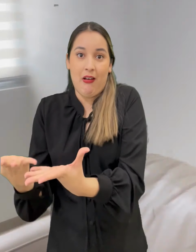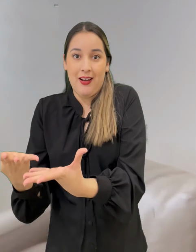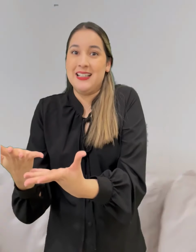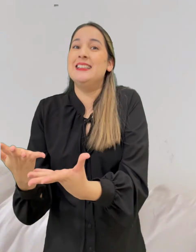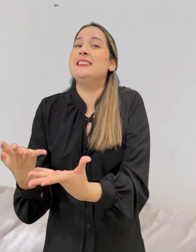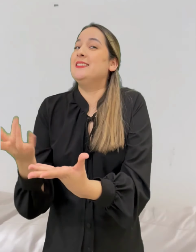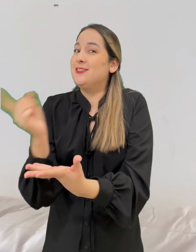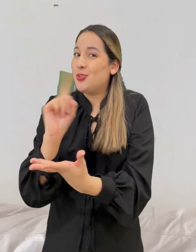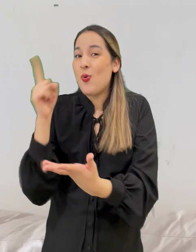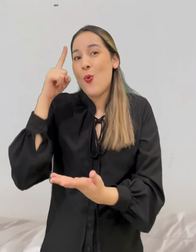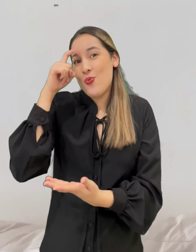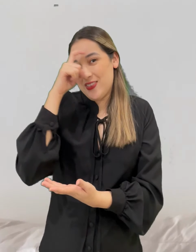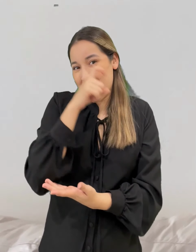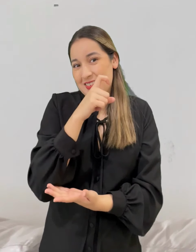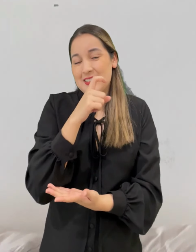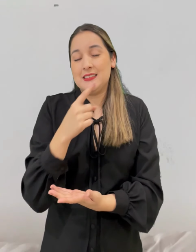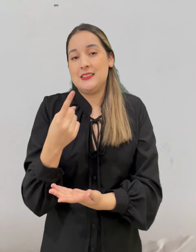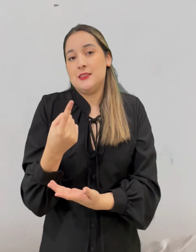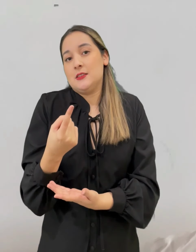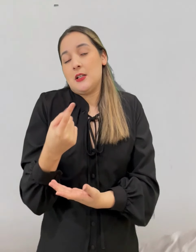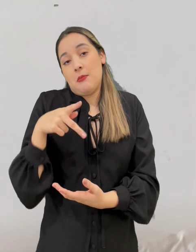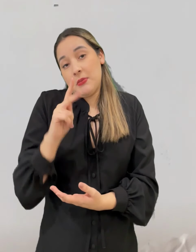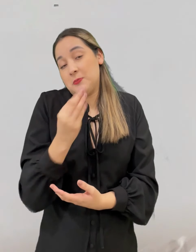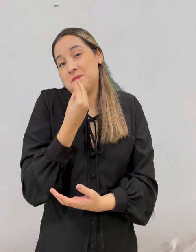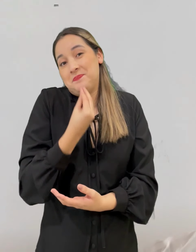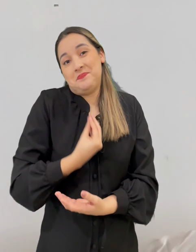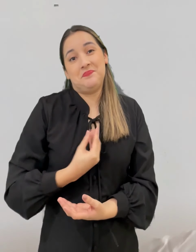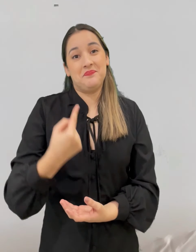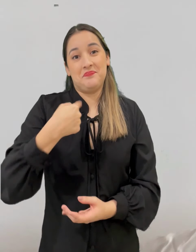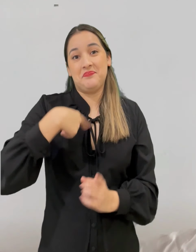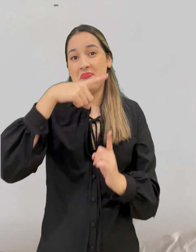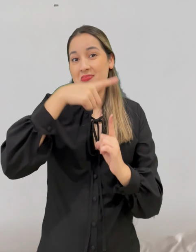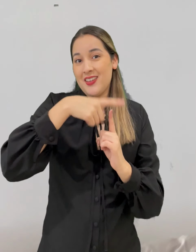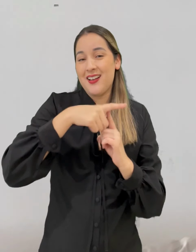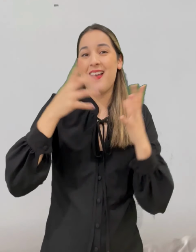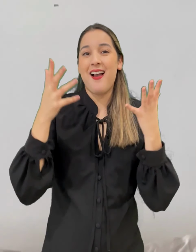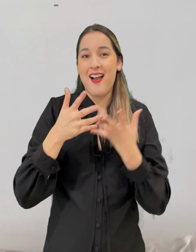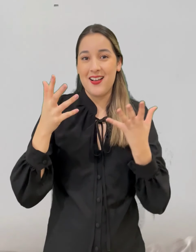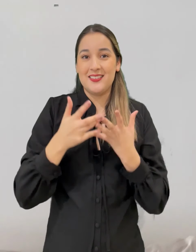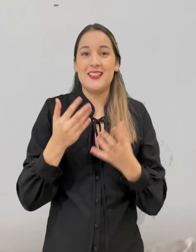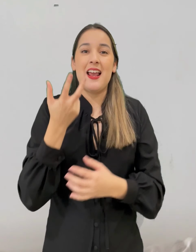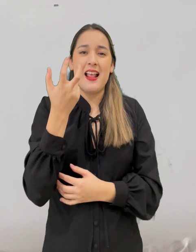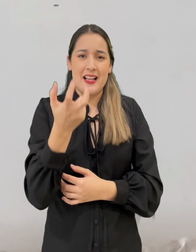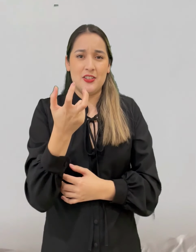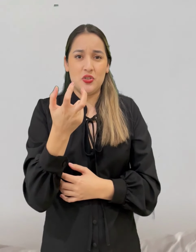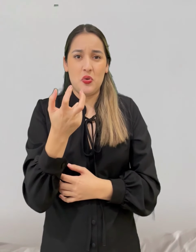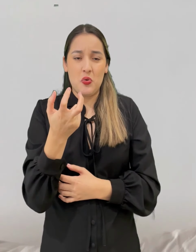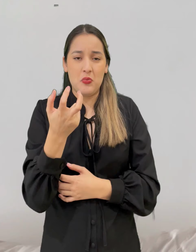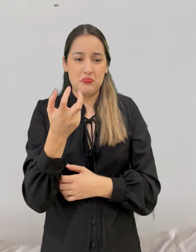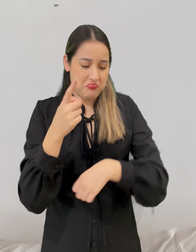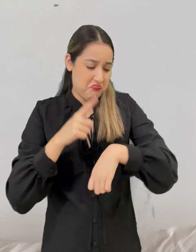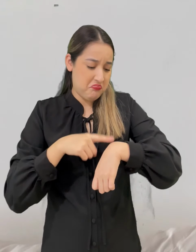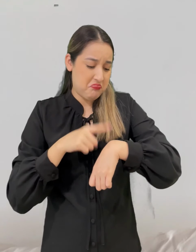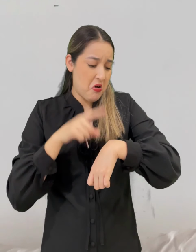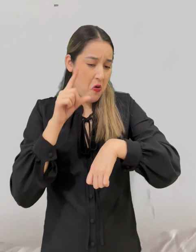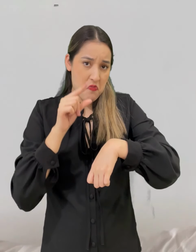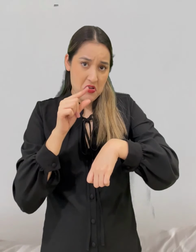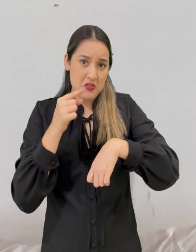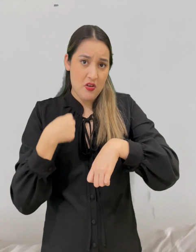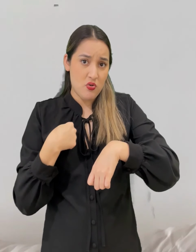que sean igual y yo soy de interesada es la tarea que yo tengo que ser entonces eso es lo que voy a hacer en un ratito